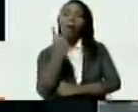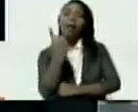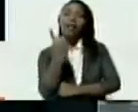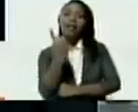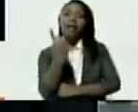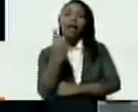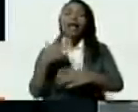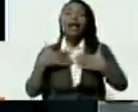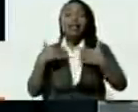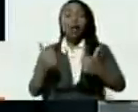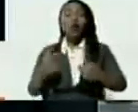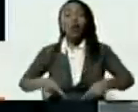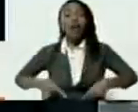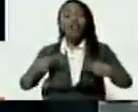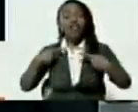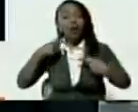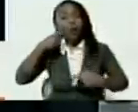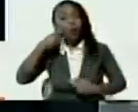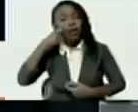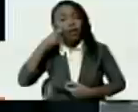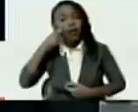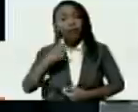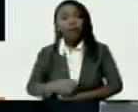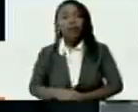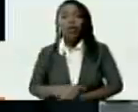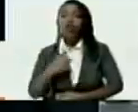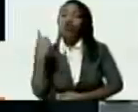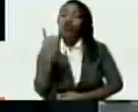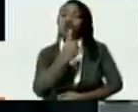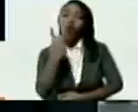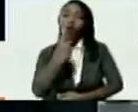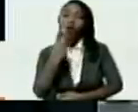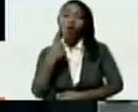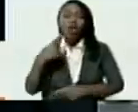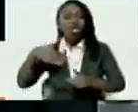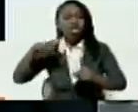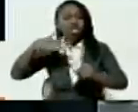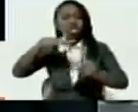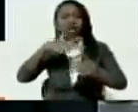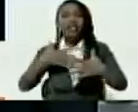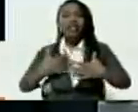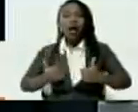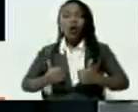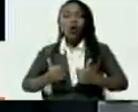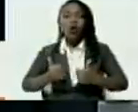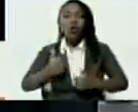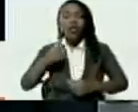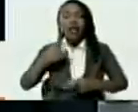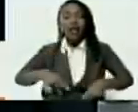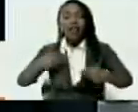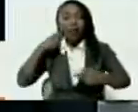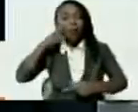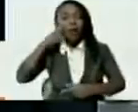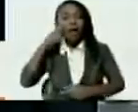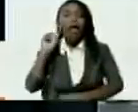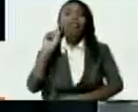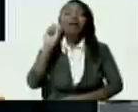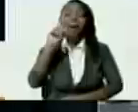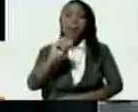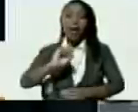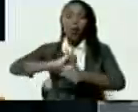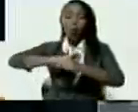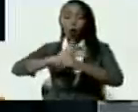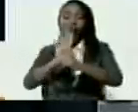la salud y la vida de la humanidad, no solo está amenazando la salud y la vida de la humanidad, sino el